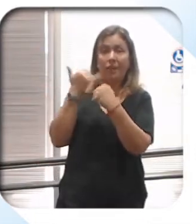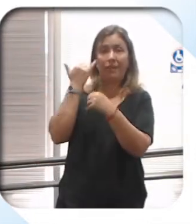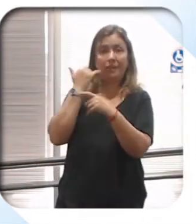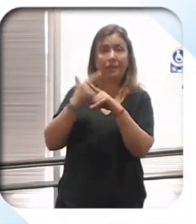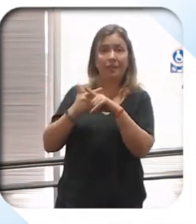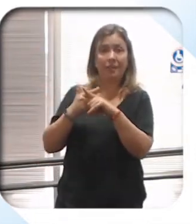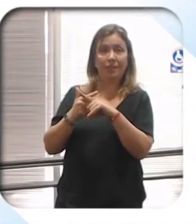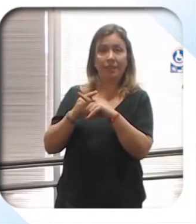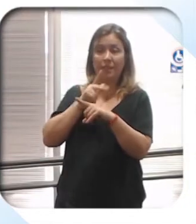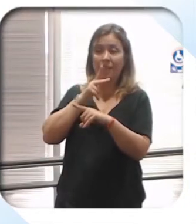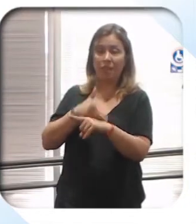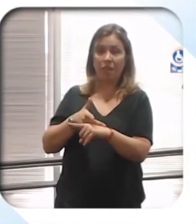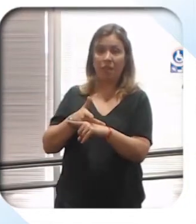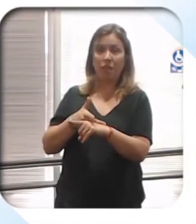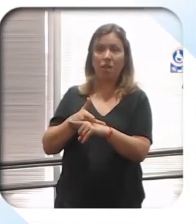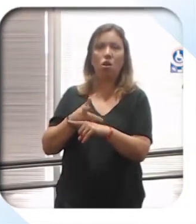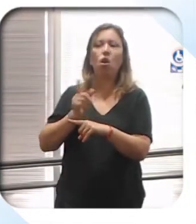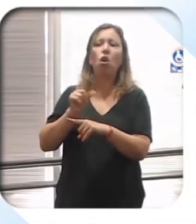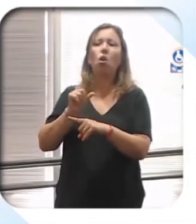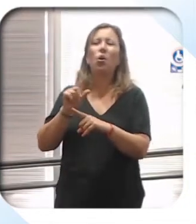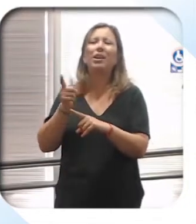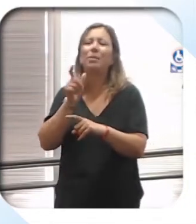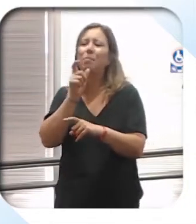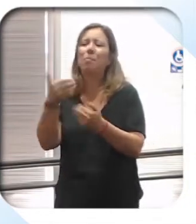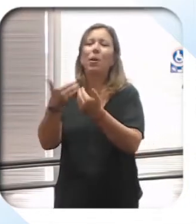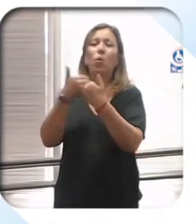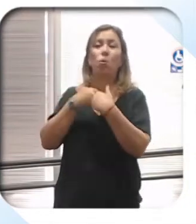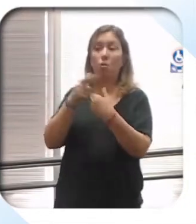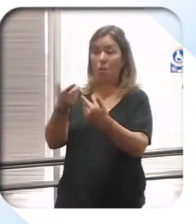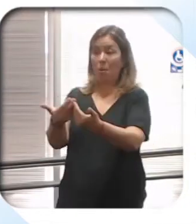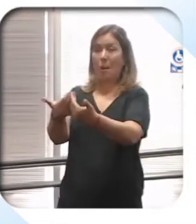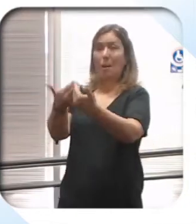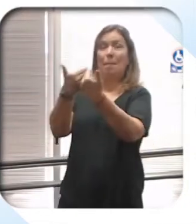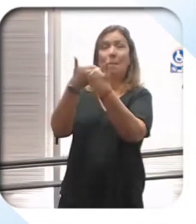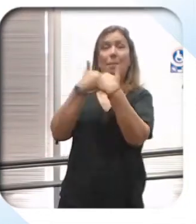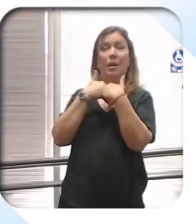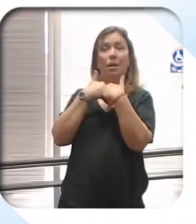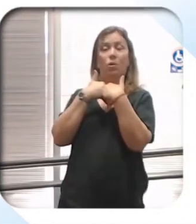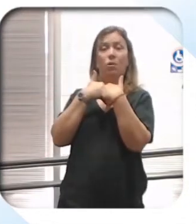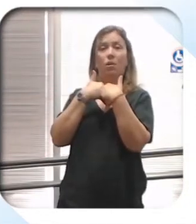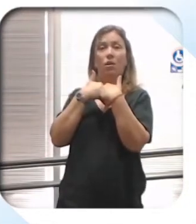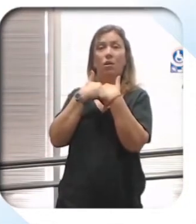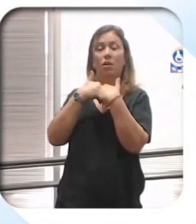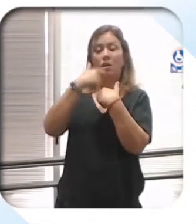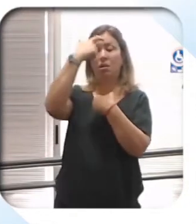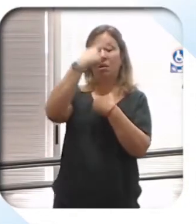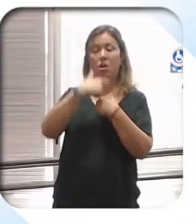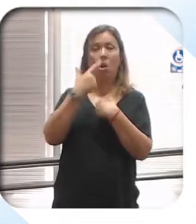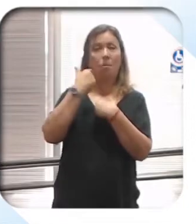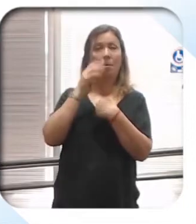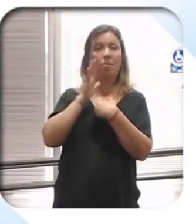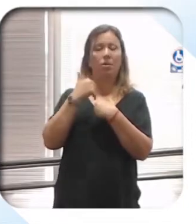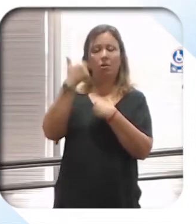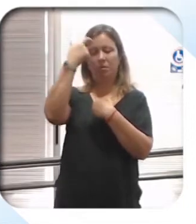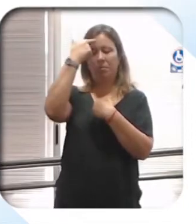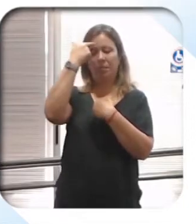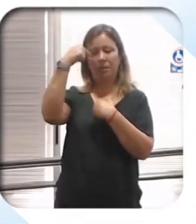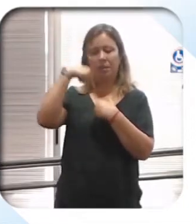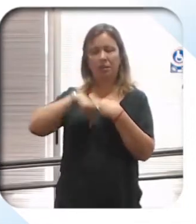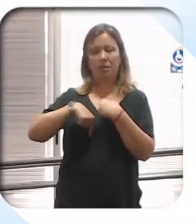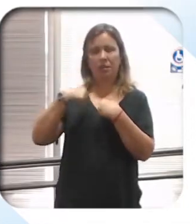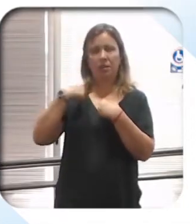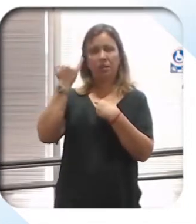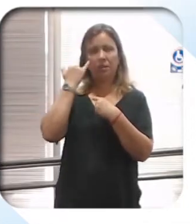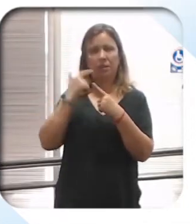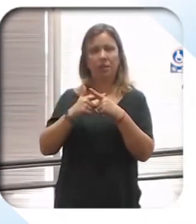sexualidad no es la pregunta en sí misma, sino que al preguntar está interpelándolo en su propia sexualidad. Ese